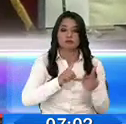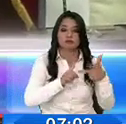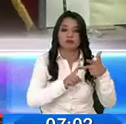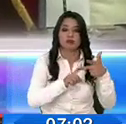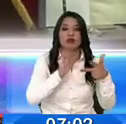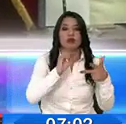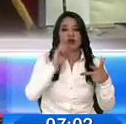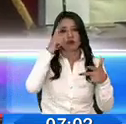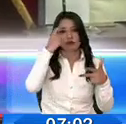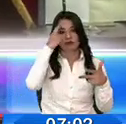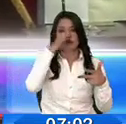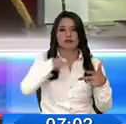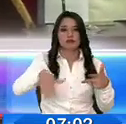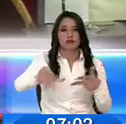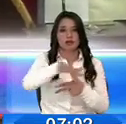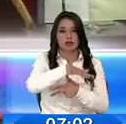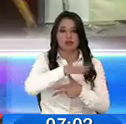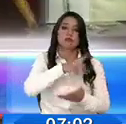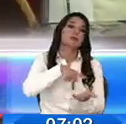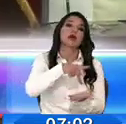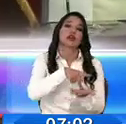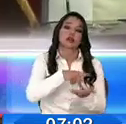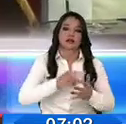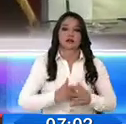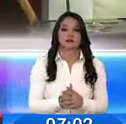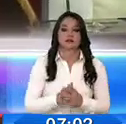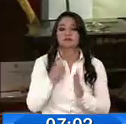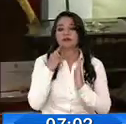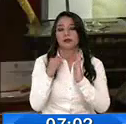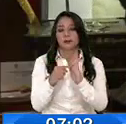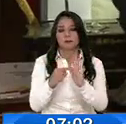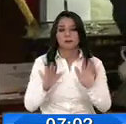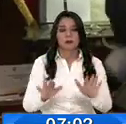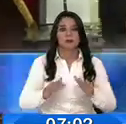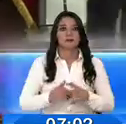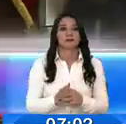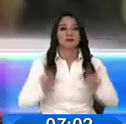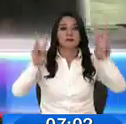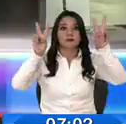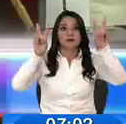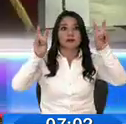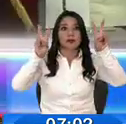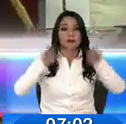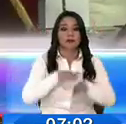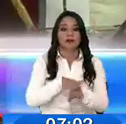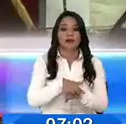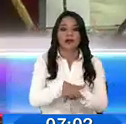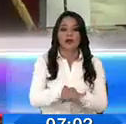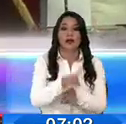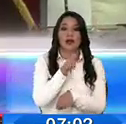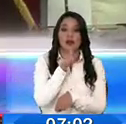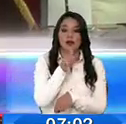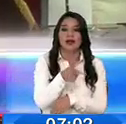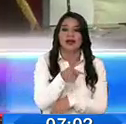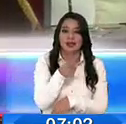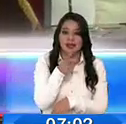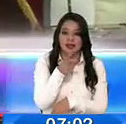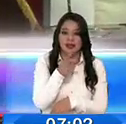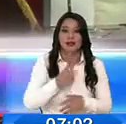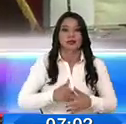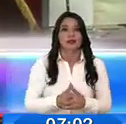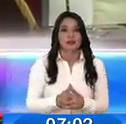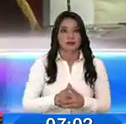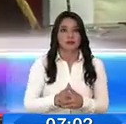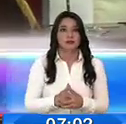o el gobierno parroquial por ejemplo si hablamos del tema del riego del agua tiene que hacerse a través de